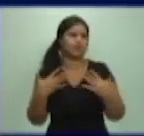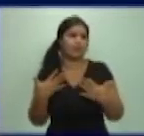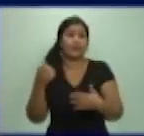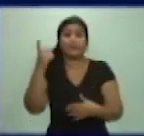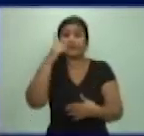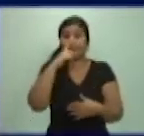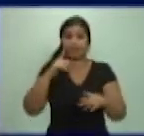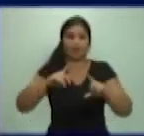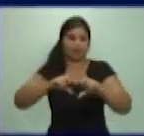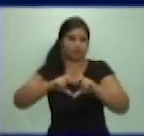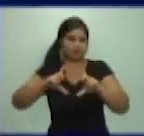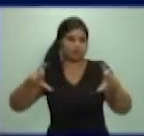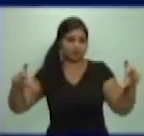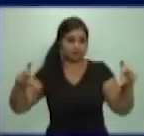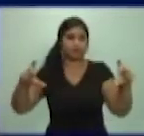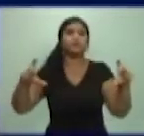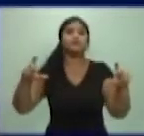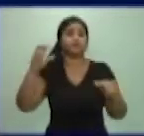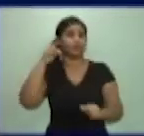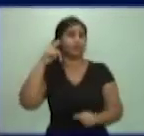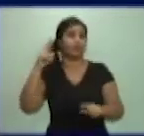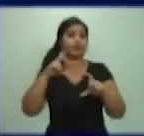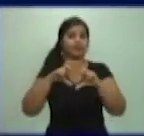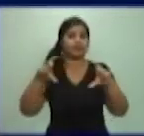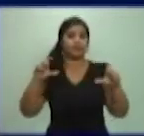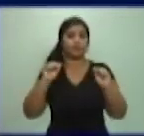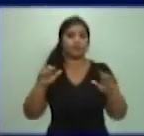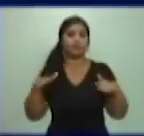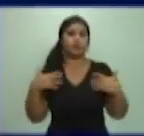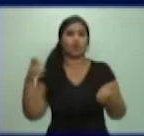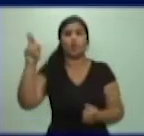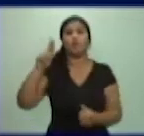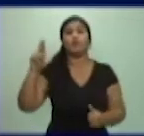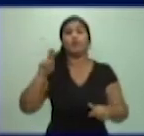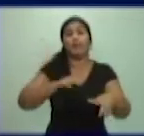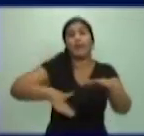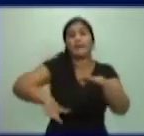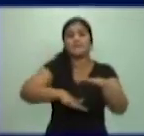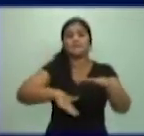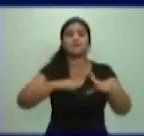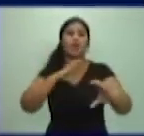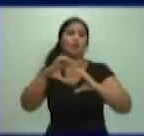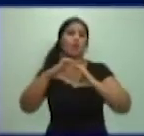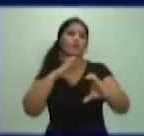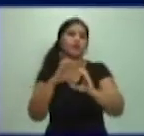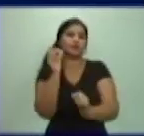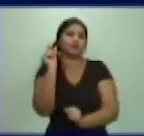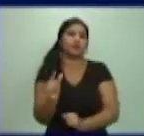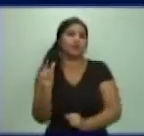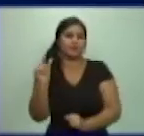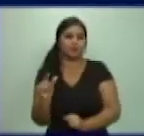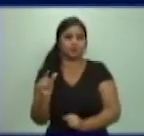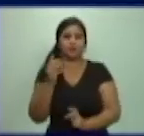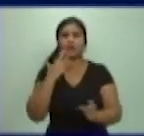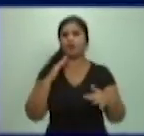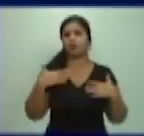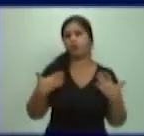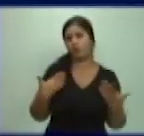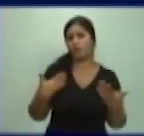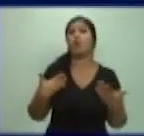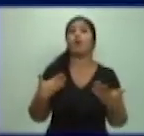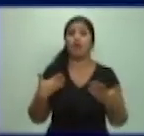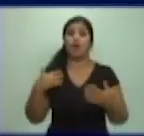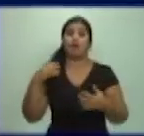texto. Recuerden ustedes que el texto es la unidad básica de la comunicación humana por medio de la actividad oral